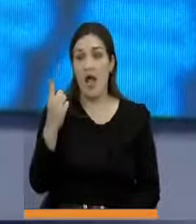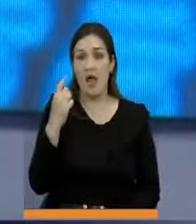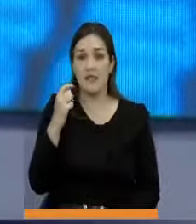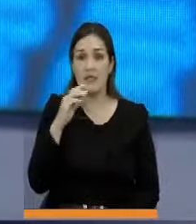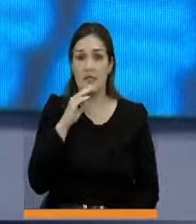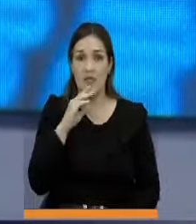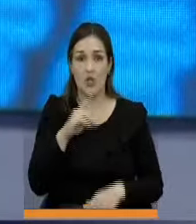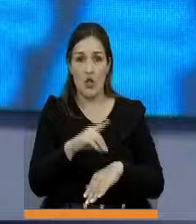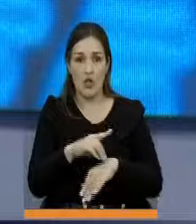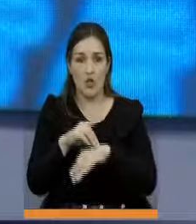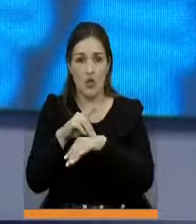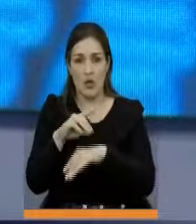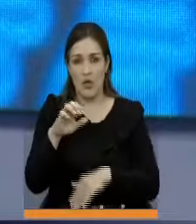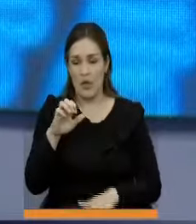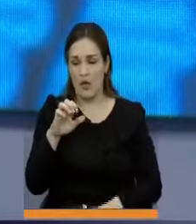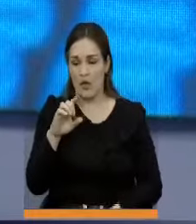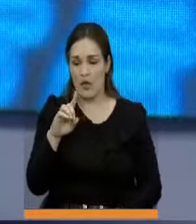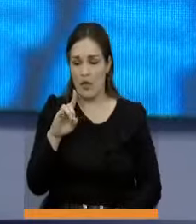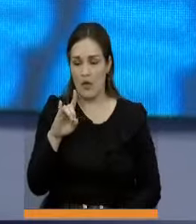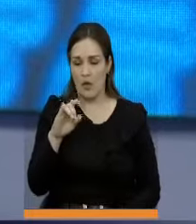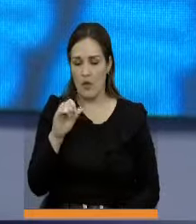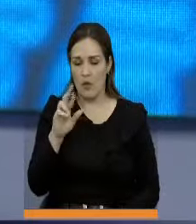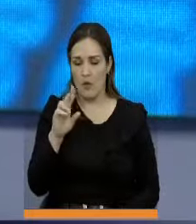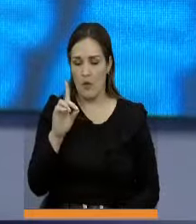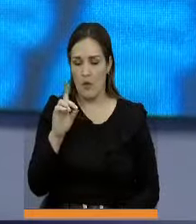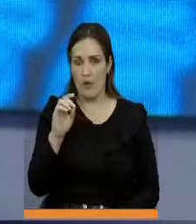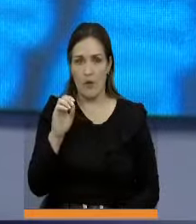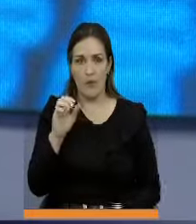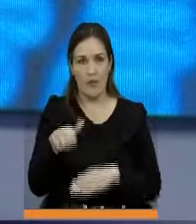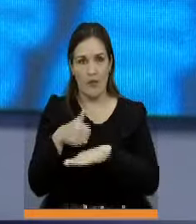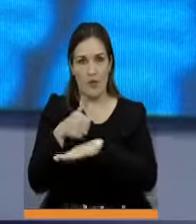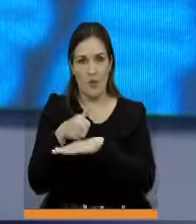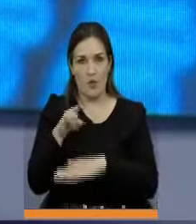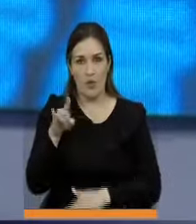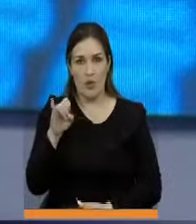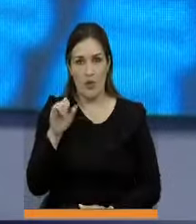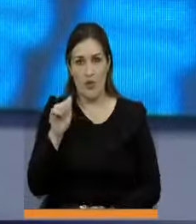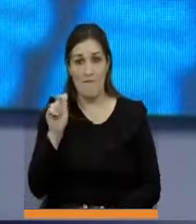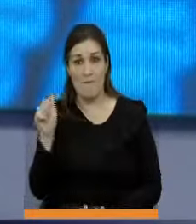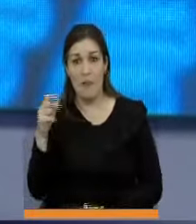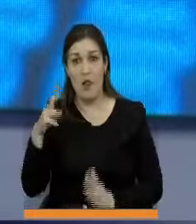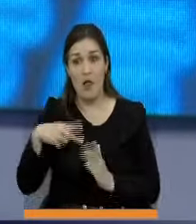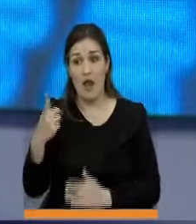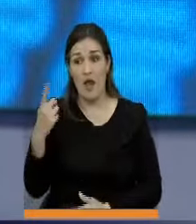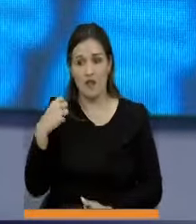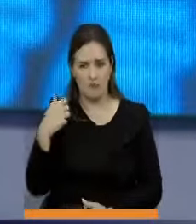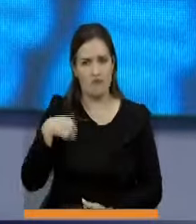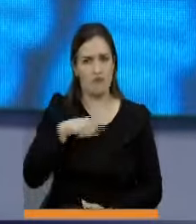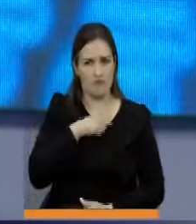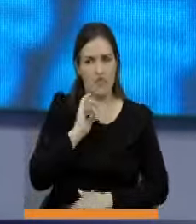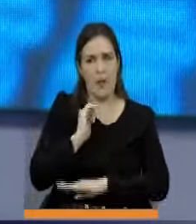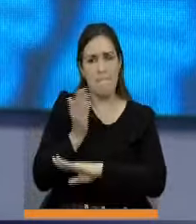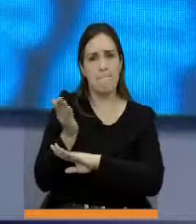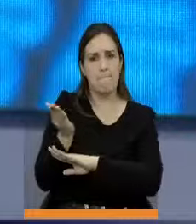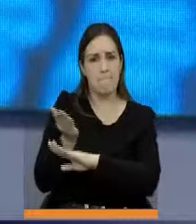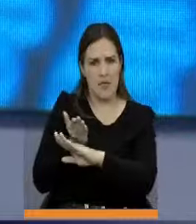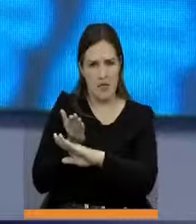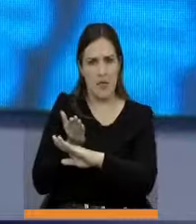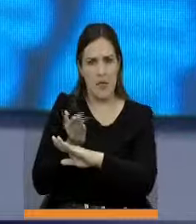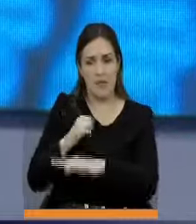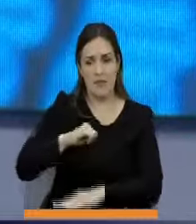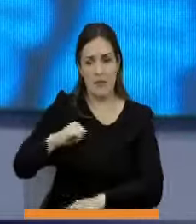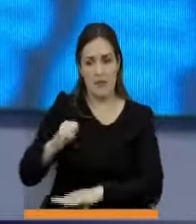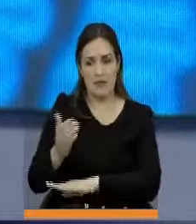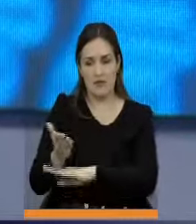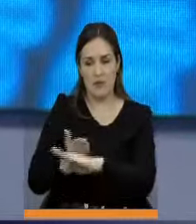doctor Luis Eduardo Ginás, el director de la UIAF, y es un documento que solicitaremos varios congresistas vía derecho de